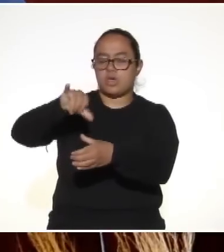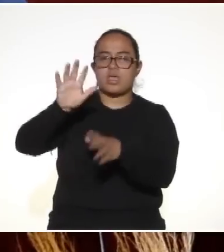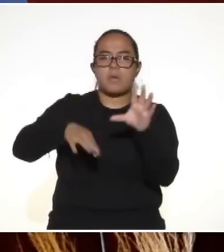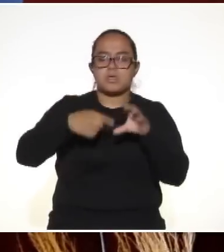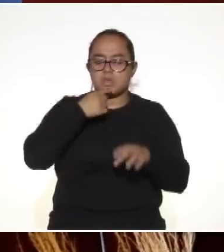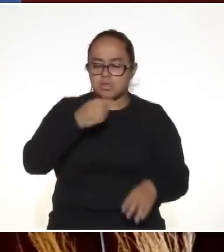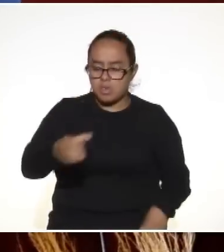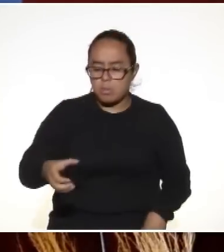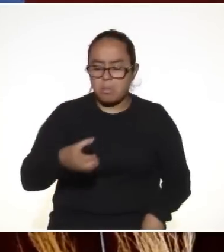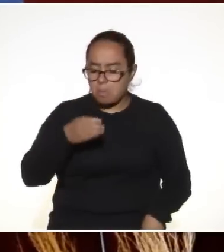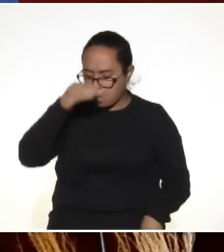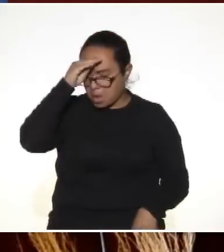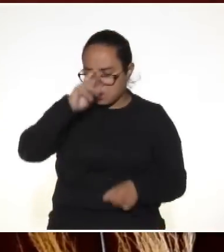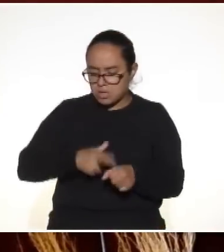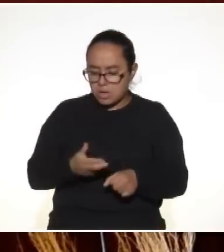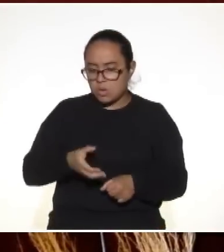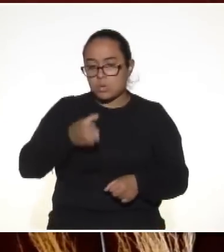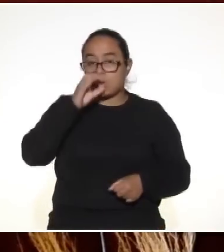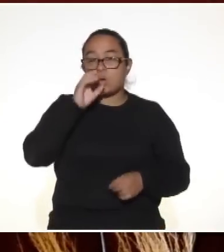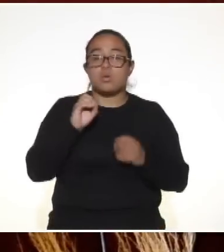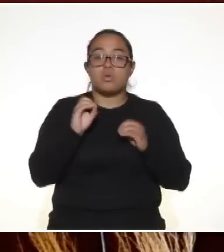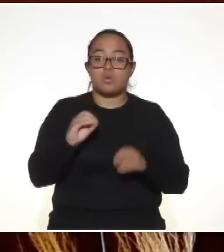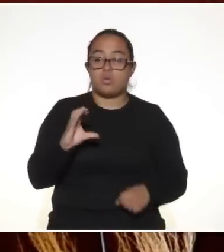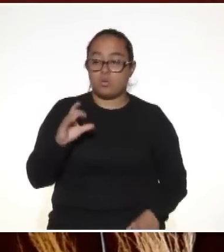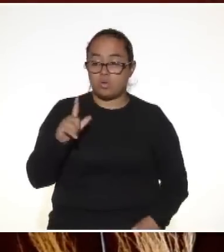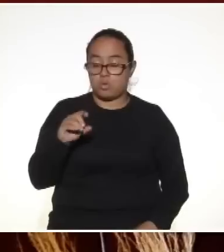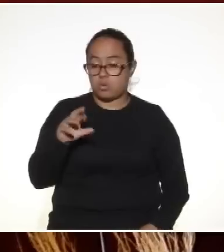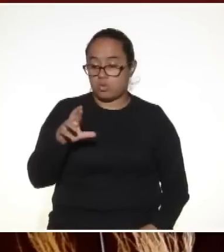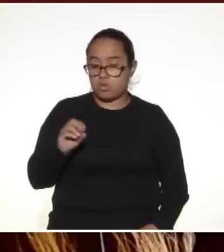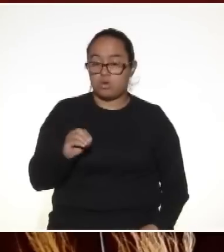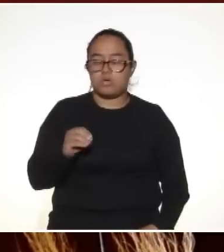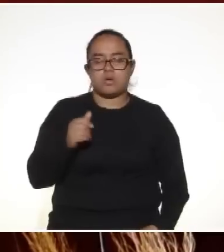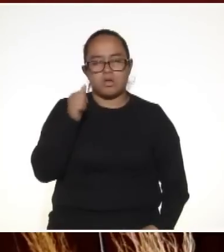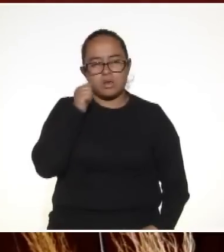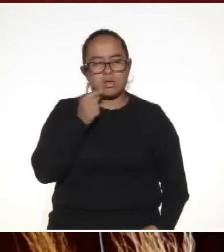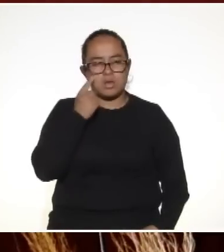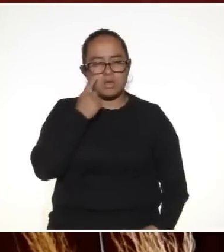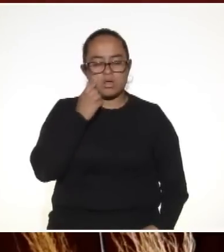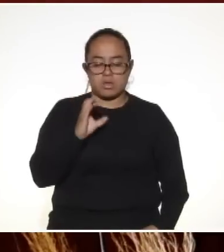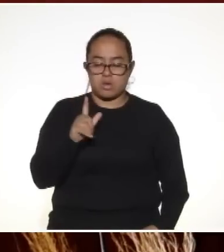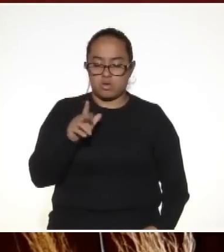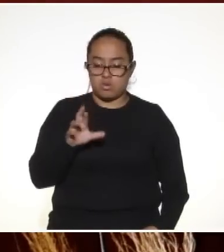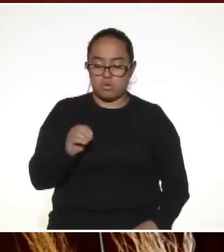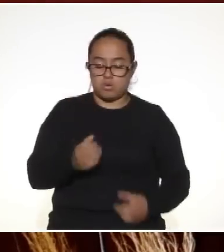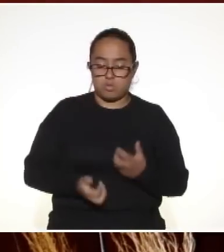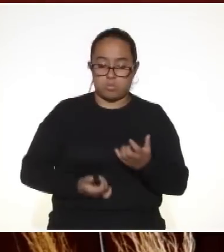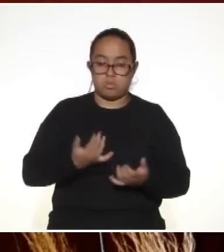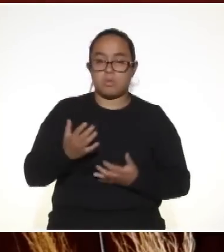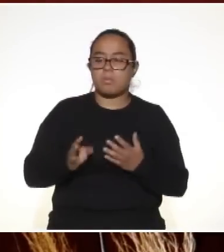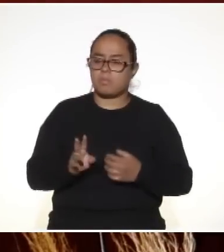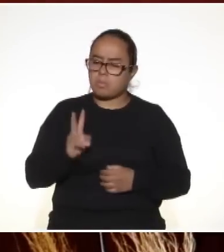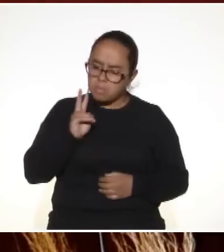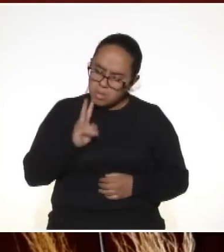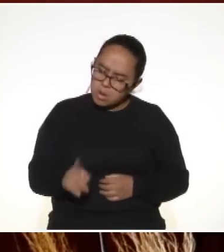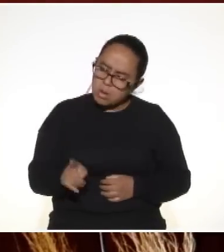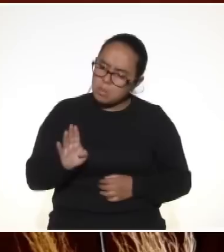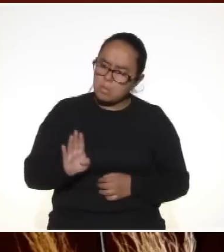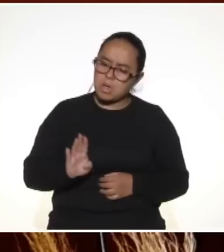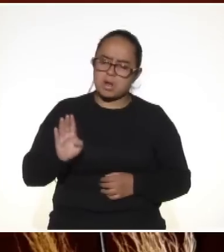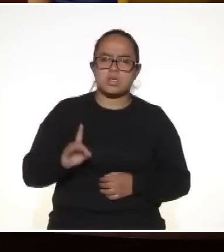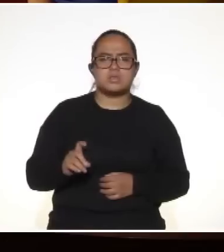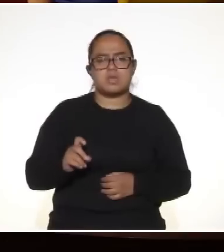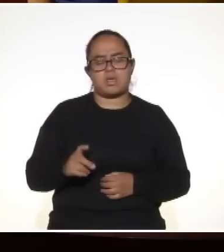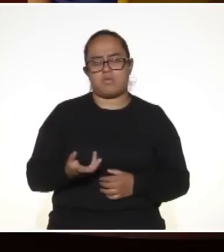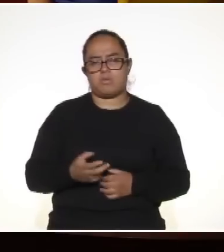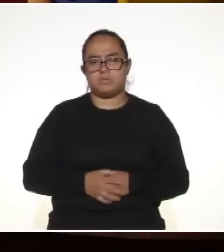tomaban y es una tragedia. O el cloro, es muy común las quemaduras por cloro que parece agua. Totalmente de acuerdo,